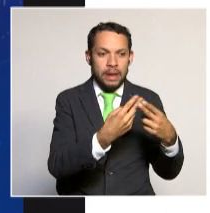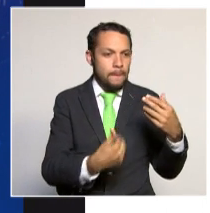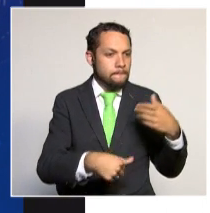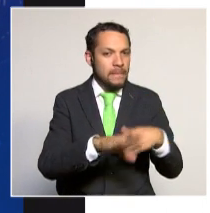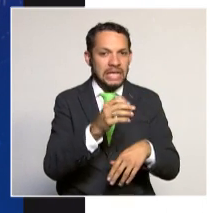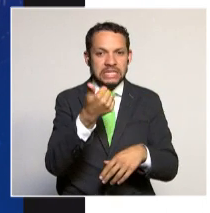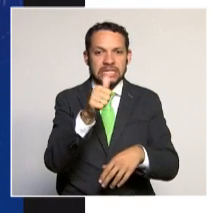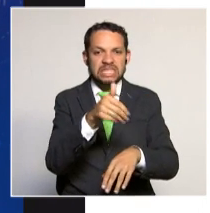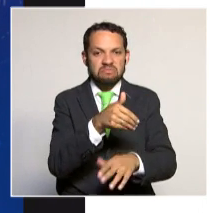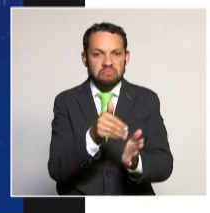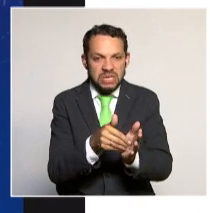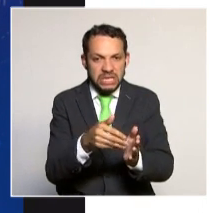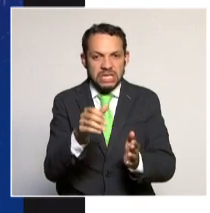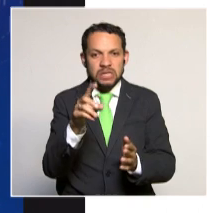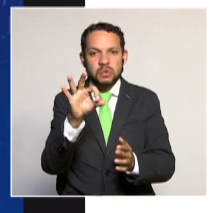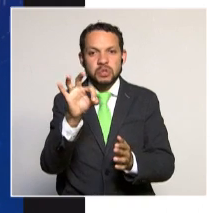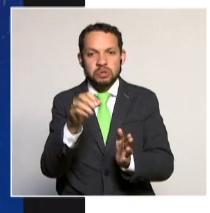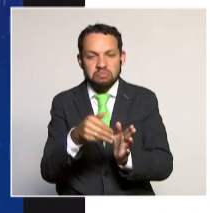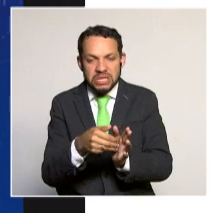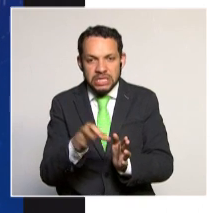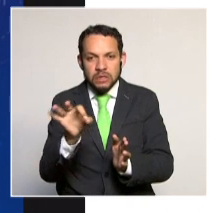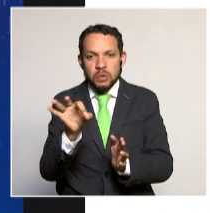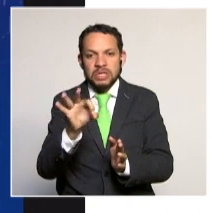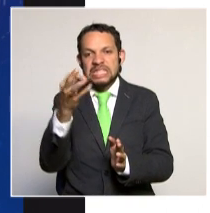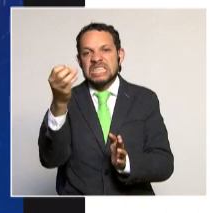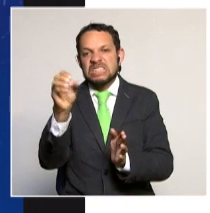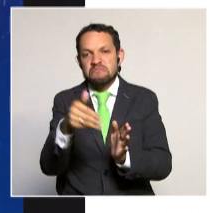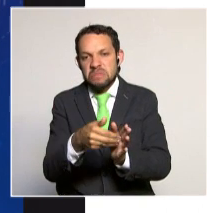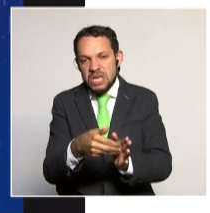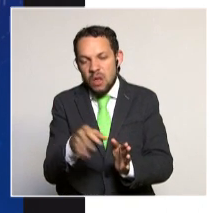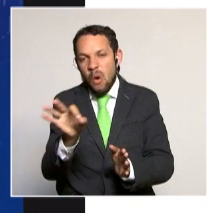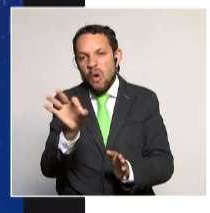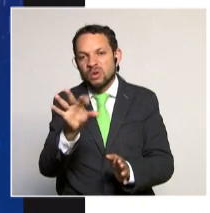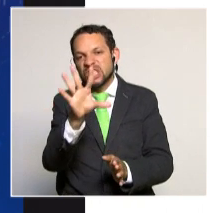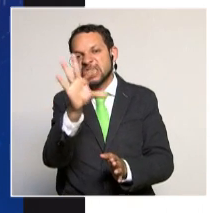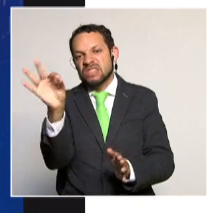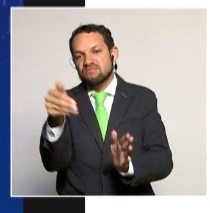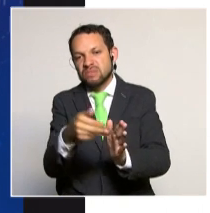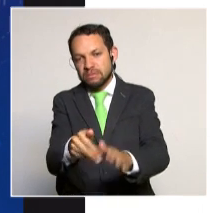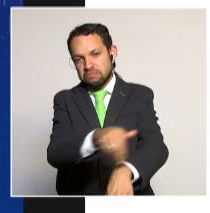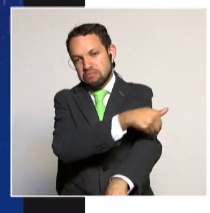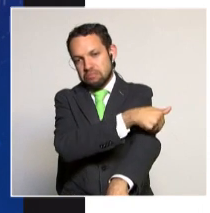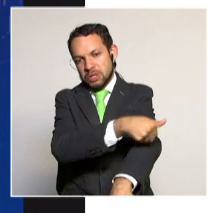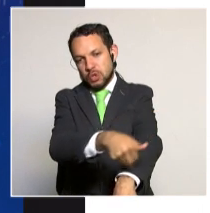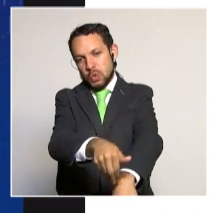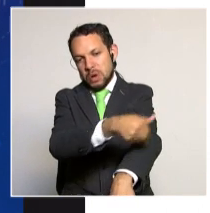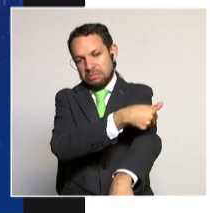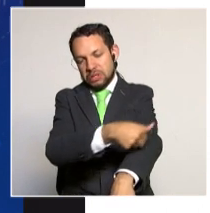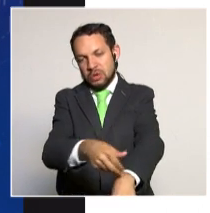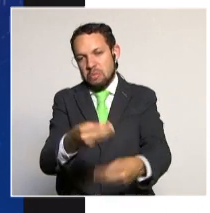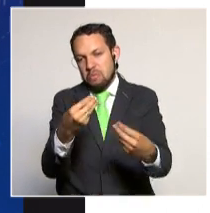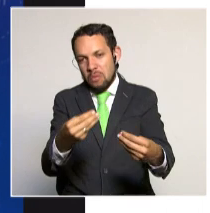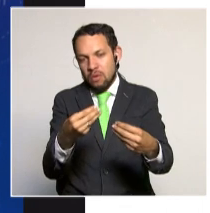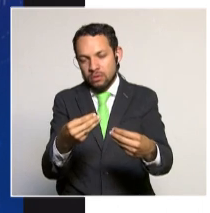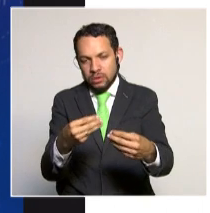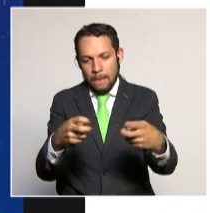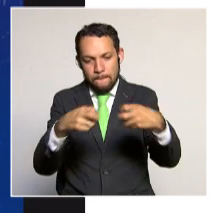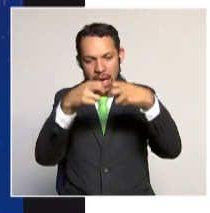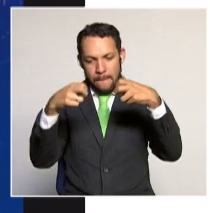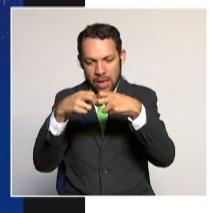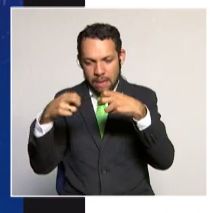10.000, 8.000, 20.000, 30.000 y algunos dicen que hasta 100.000 millones. En general, tenemos muchas